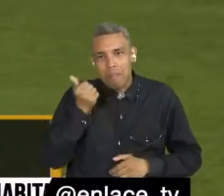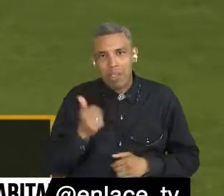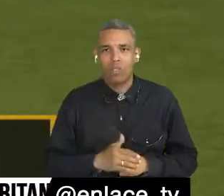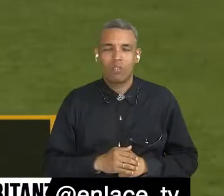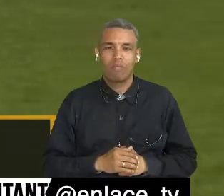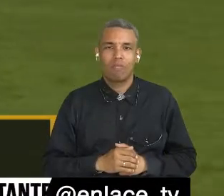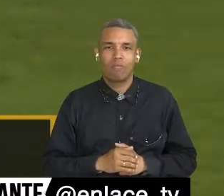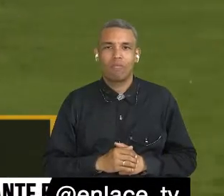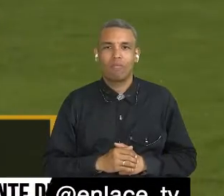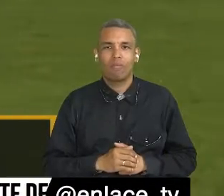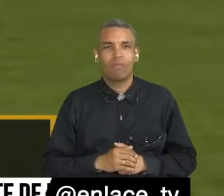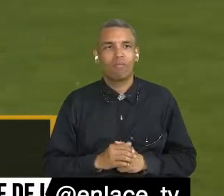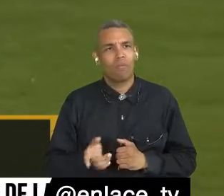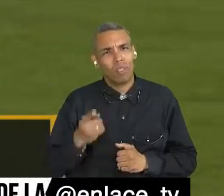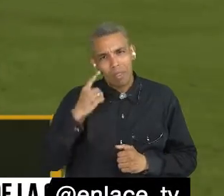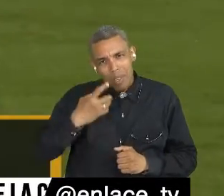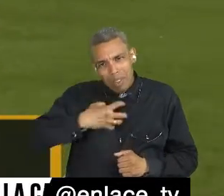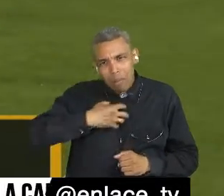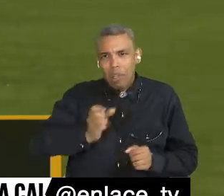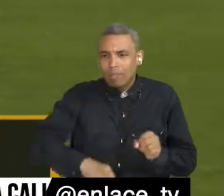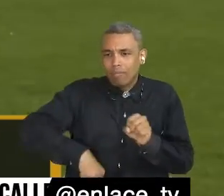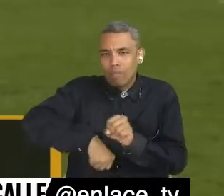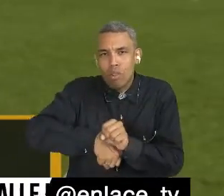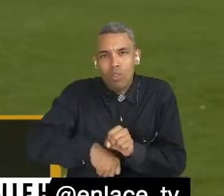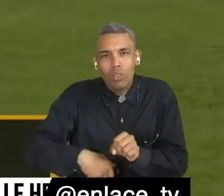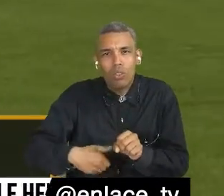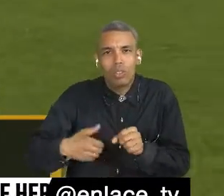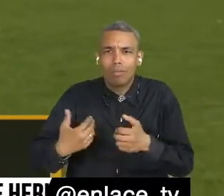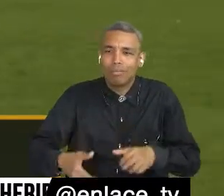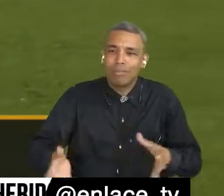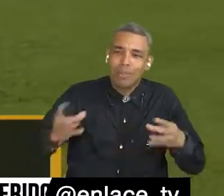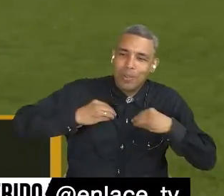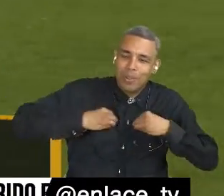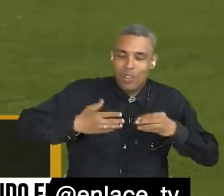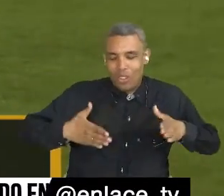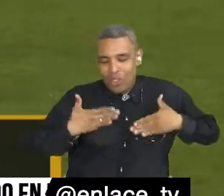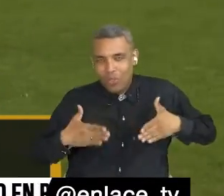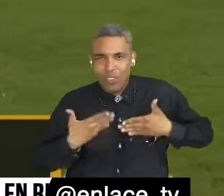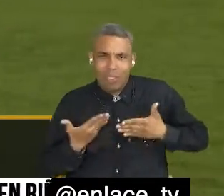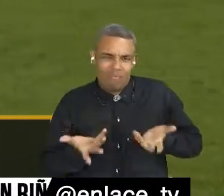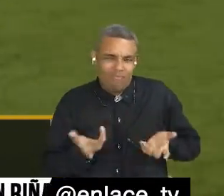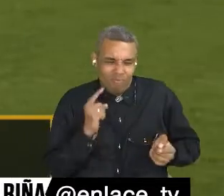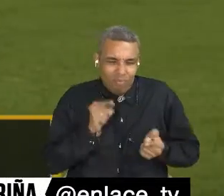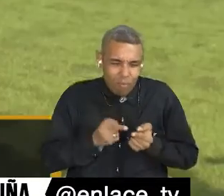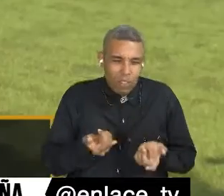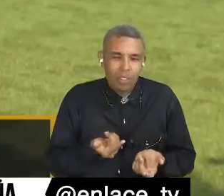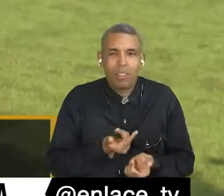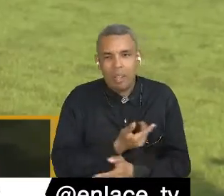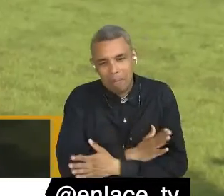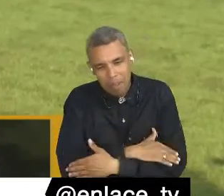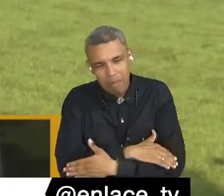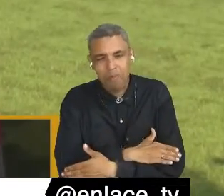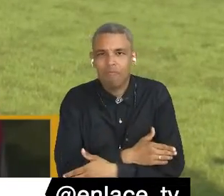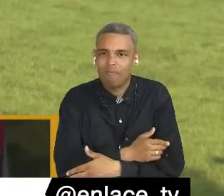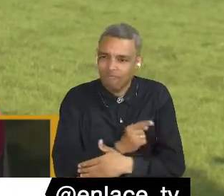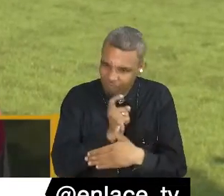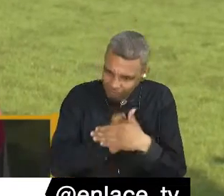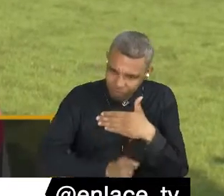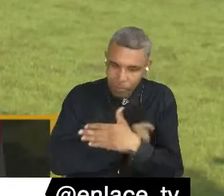Este espacio deportivo está rodeado, por supuesto, de mucha diversión, pero también de integración y disciplina. Bueno, es una experiencia